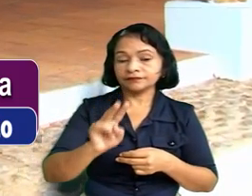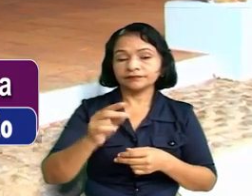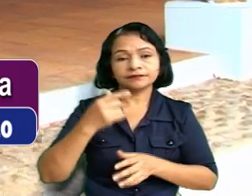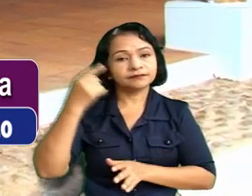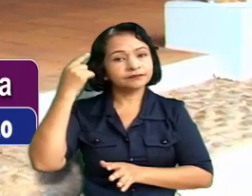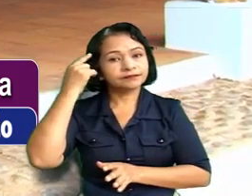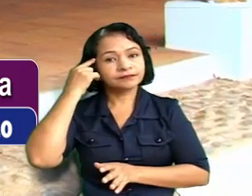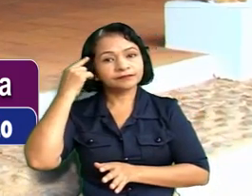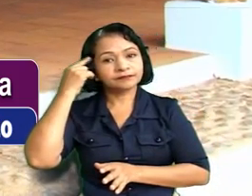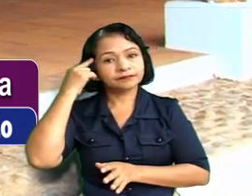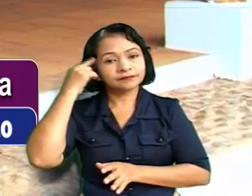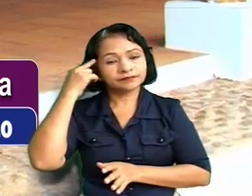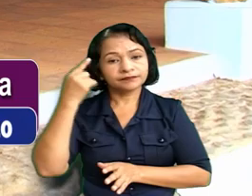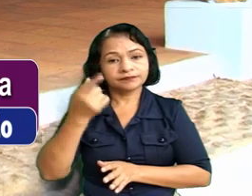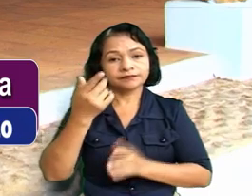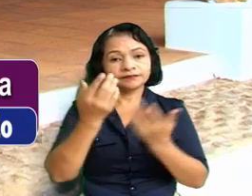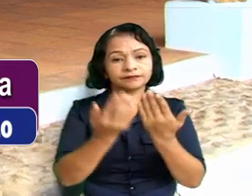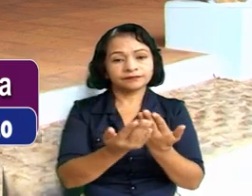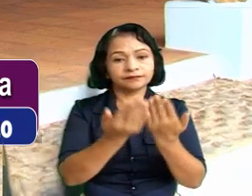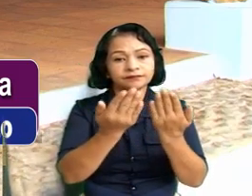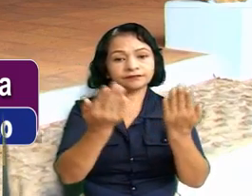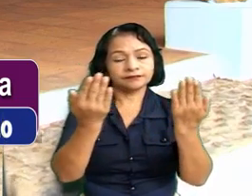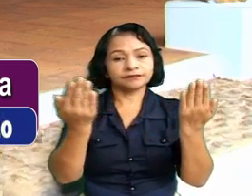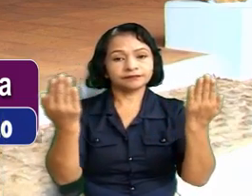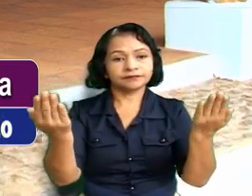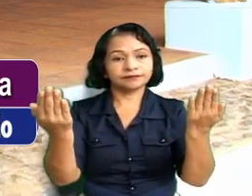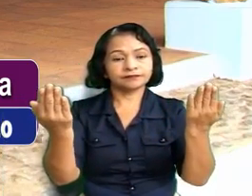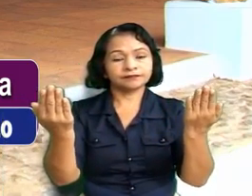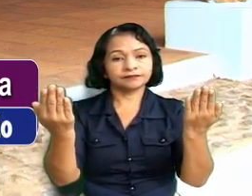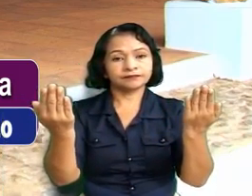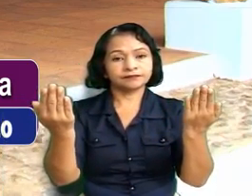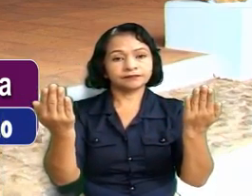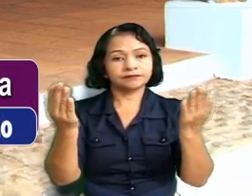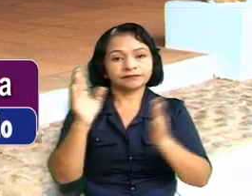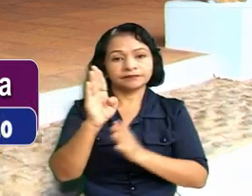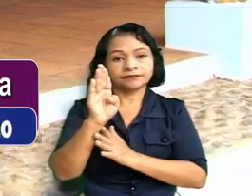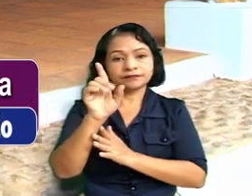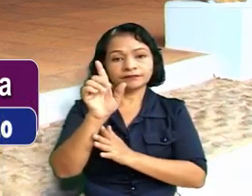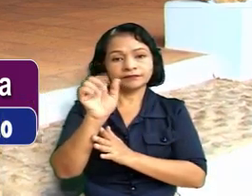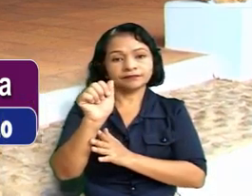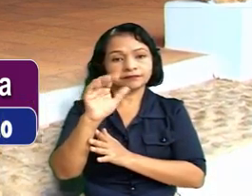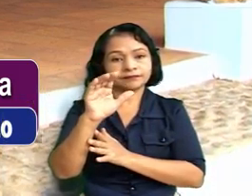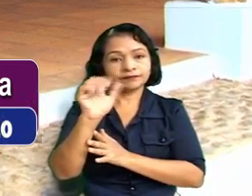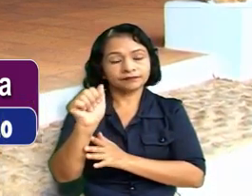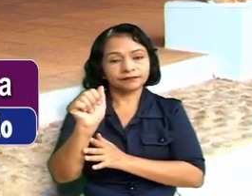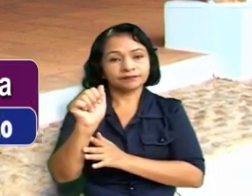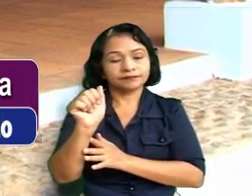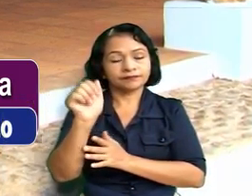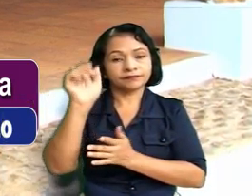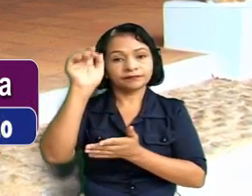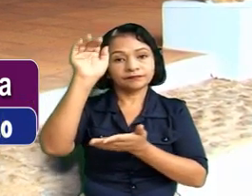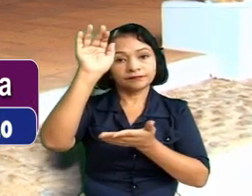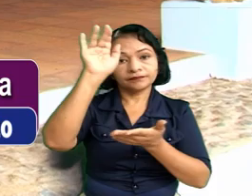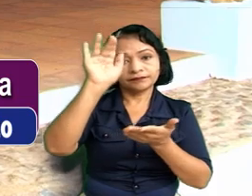que cuando uno llega a museos como el de la casa de Blanquita Arauz, comienza también ese espíritu